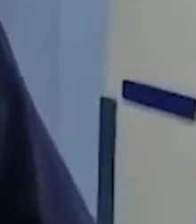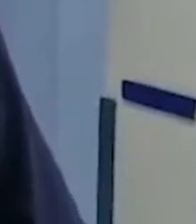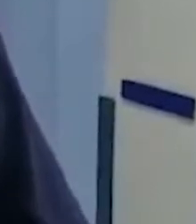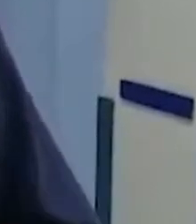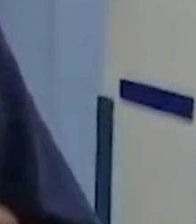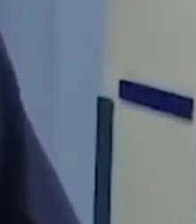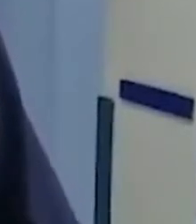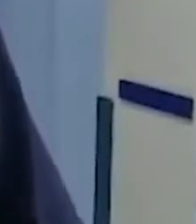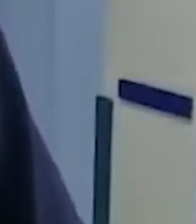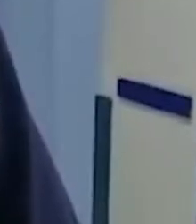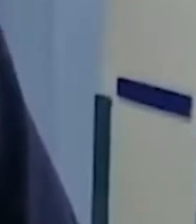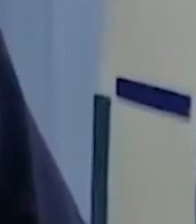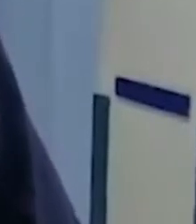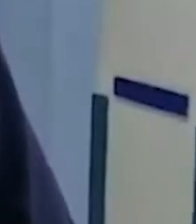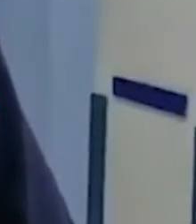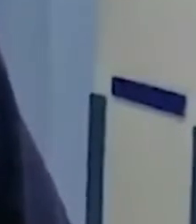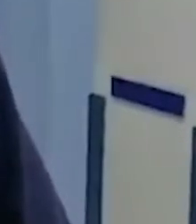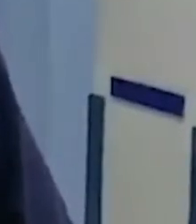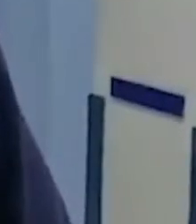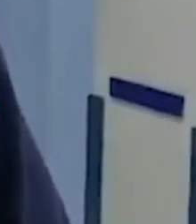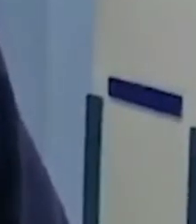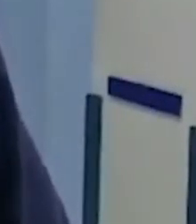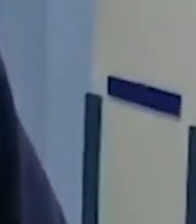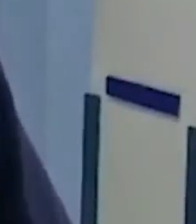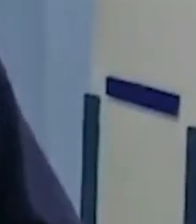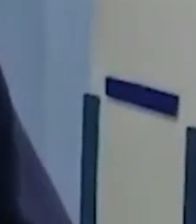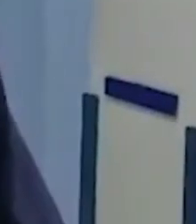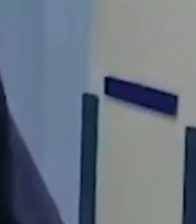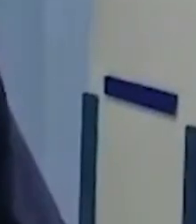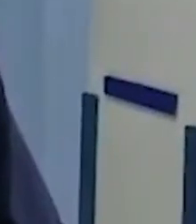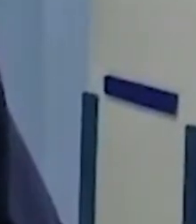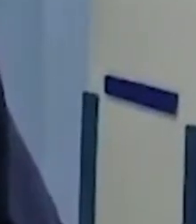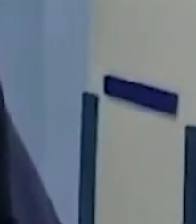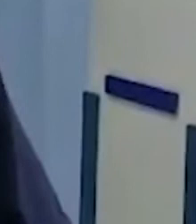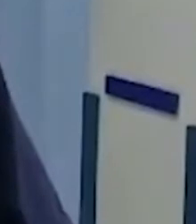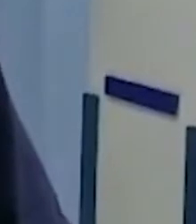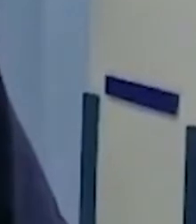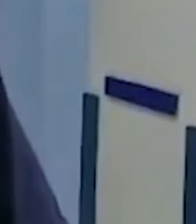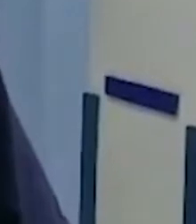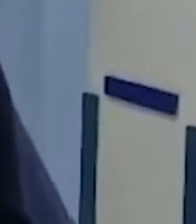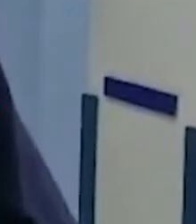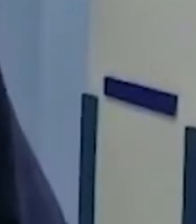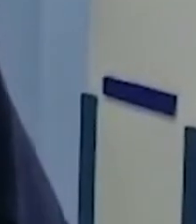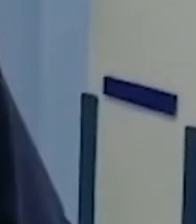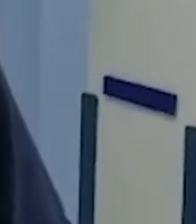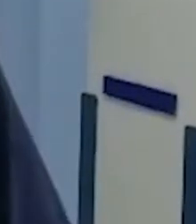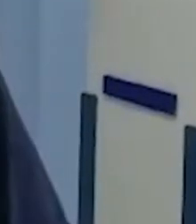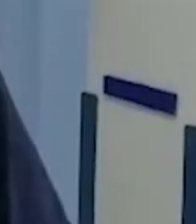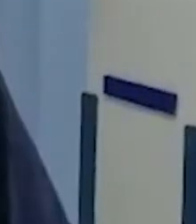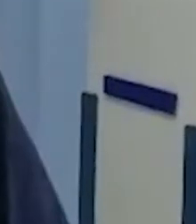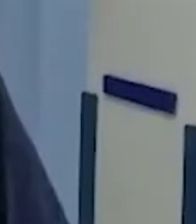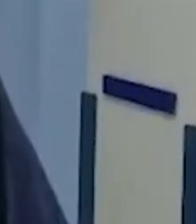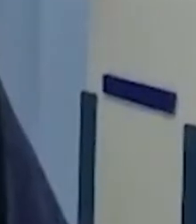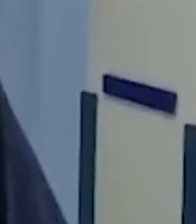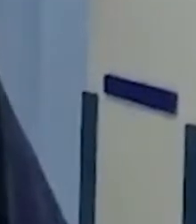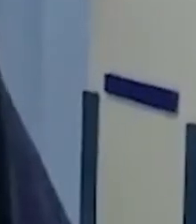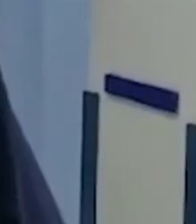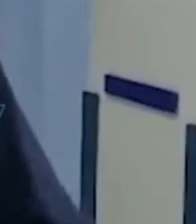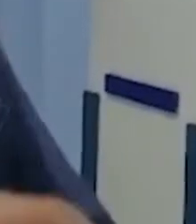que, por ejemplo, el día de hoy en el Hospital Nacional Psiquiátrico, donde se ven pacientes leves, ya tenemos más de 100 pacientes